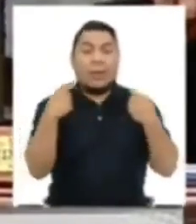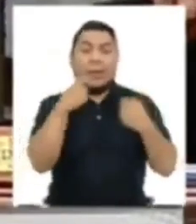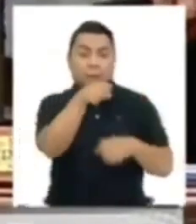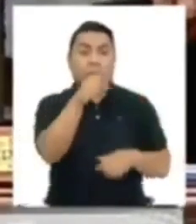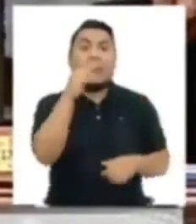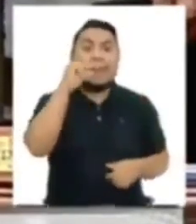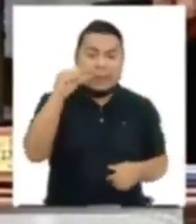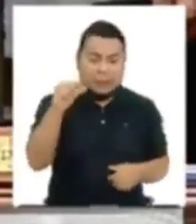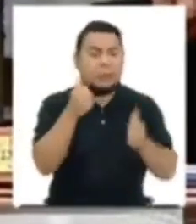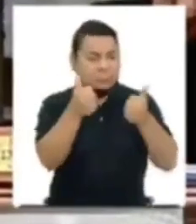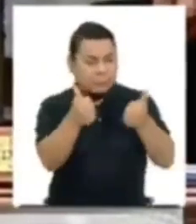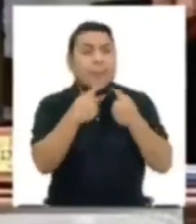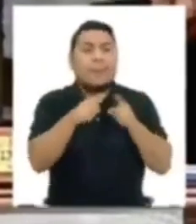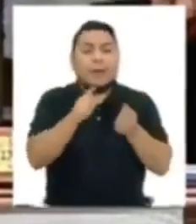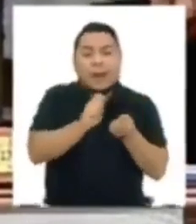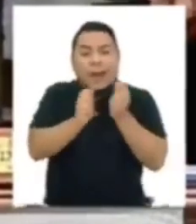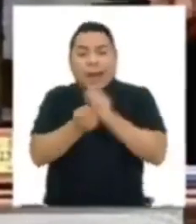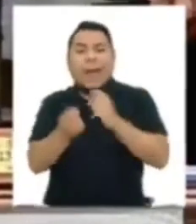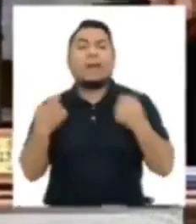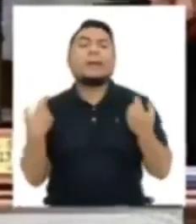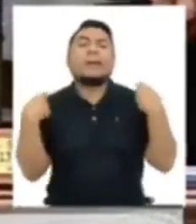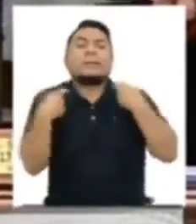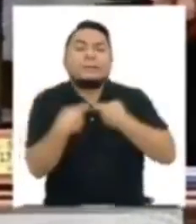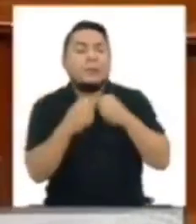por favor, como quedamos con la mesa directiva.